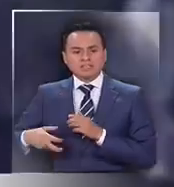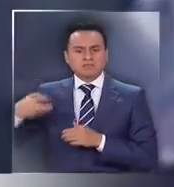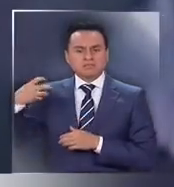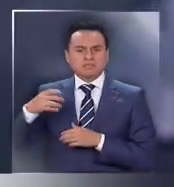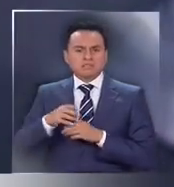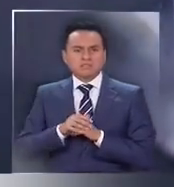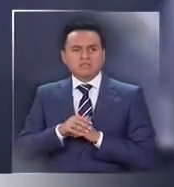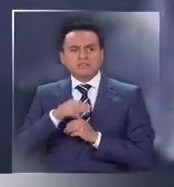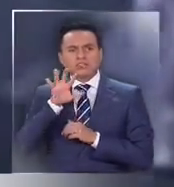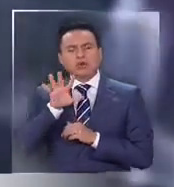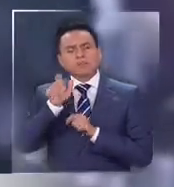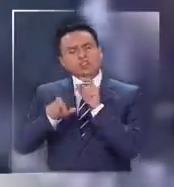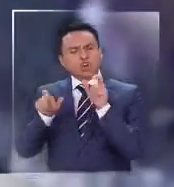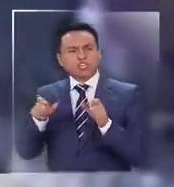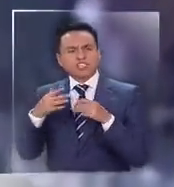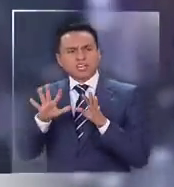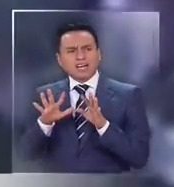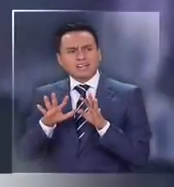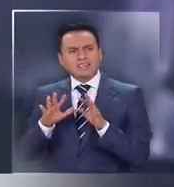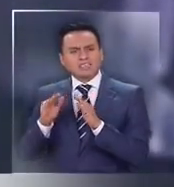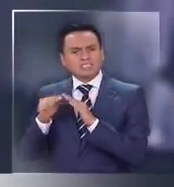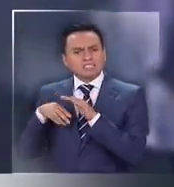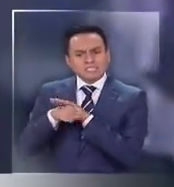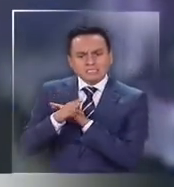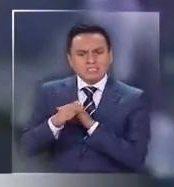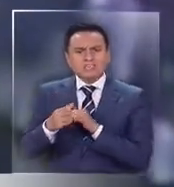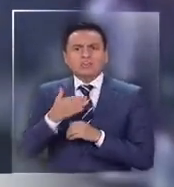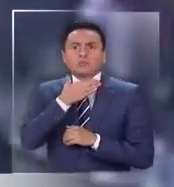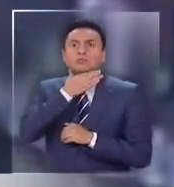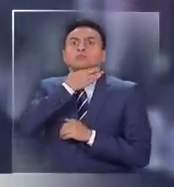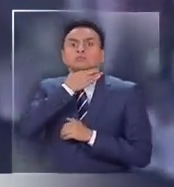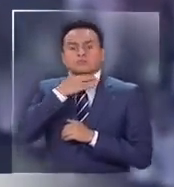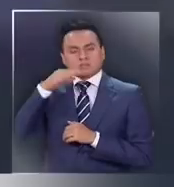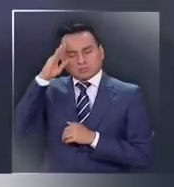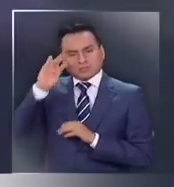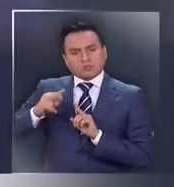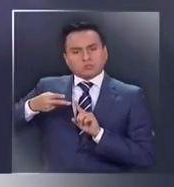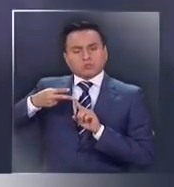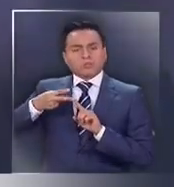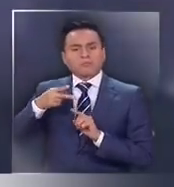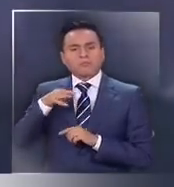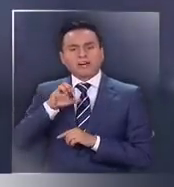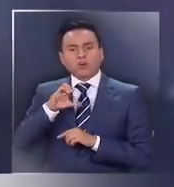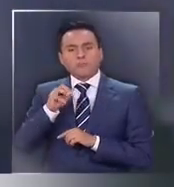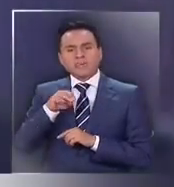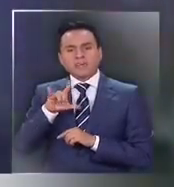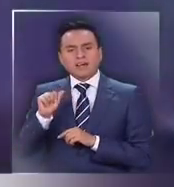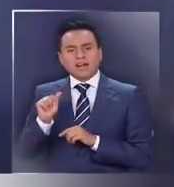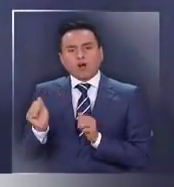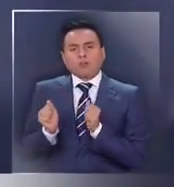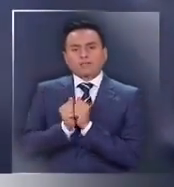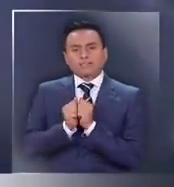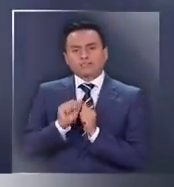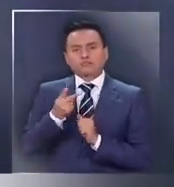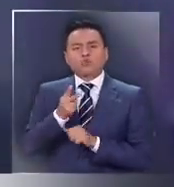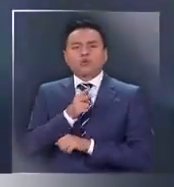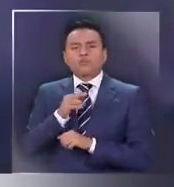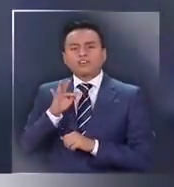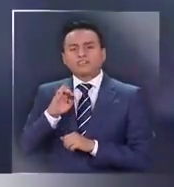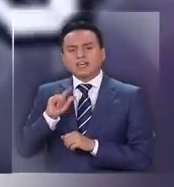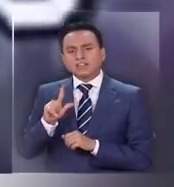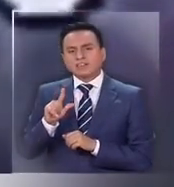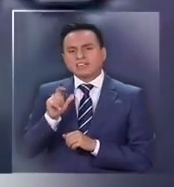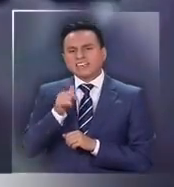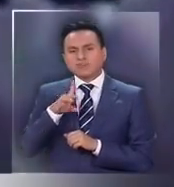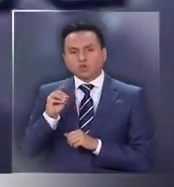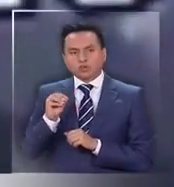En esta ocasión, 5 personas salieron desde una casa y tomaron por el cuello al sargento segundo Marcos Milla y a su acompañante, el suboficial Guido Cárdenas,